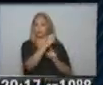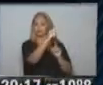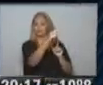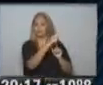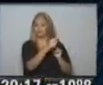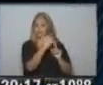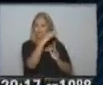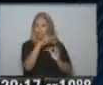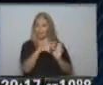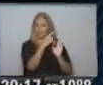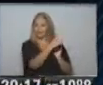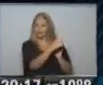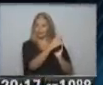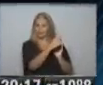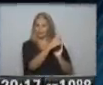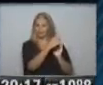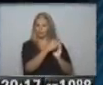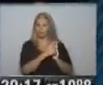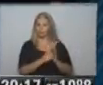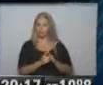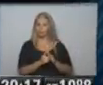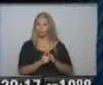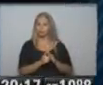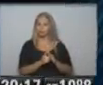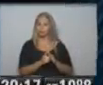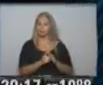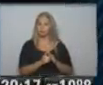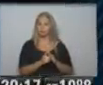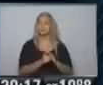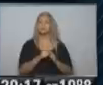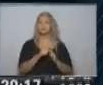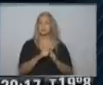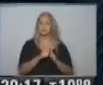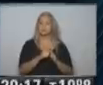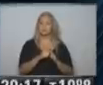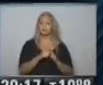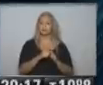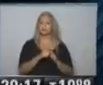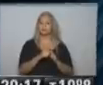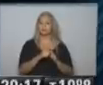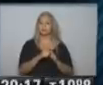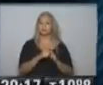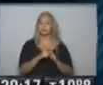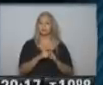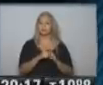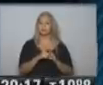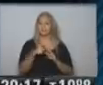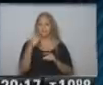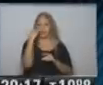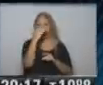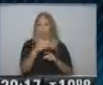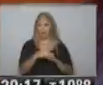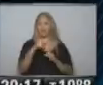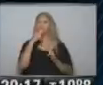¿cuáles son los beneficios que pueden tramitarse? Crédito popular para jubilados y pensionados a través de la